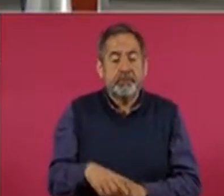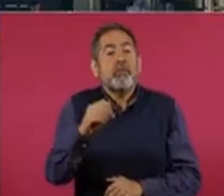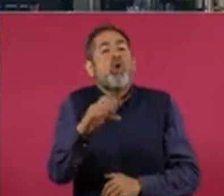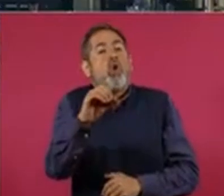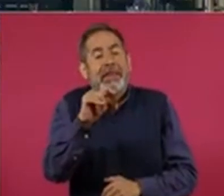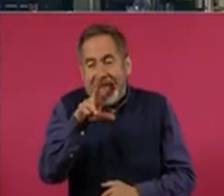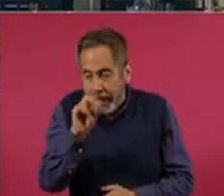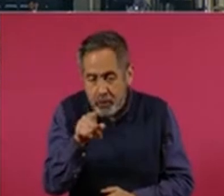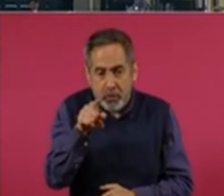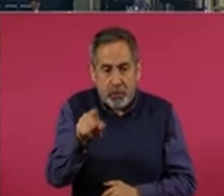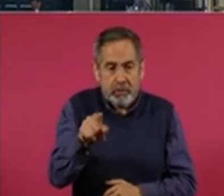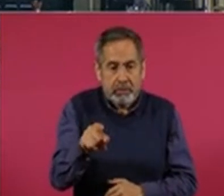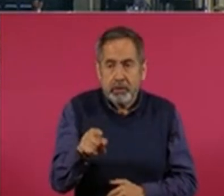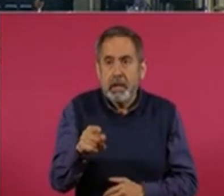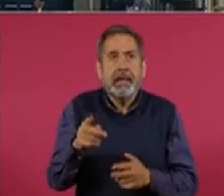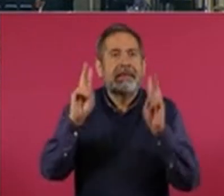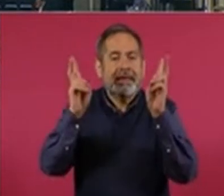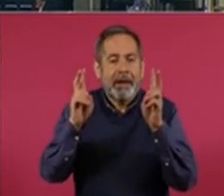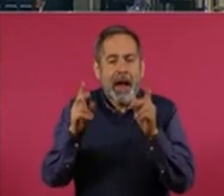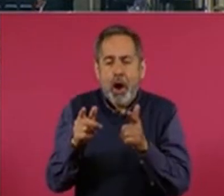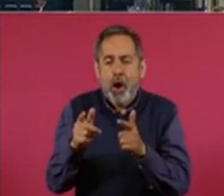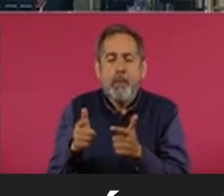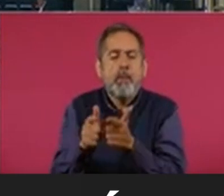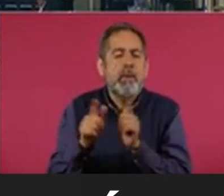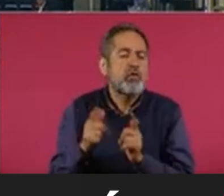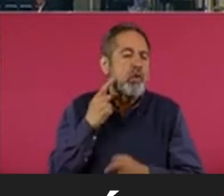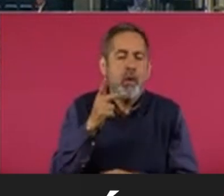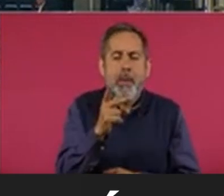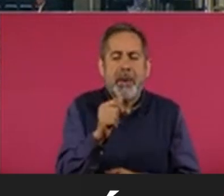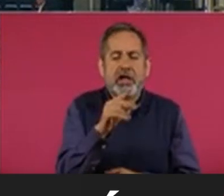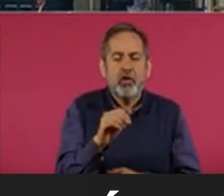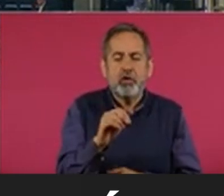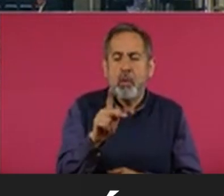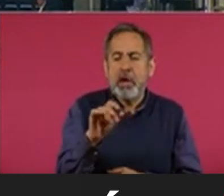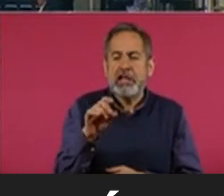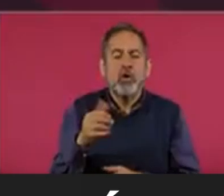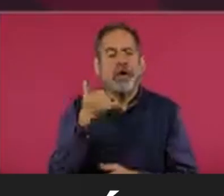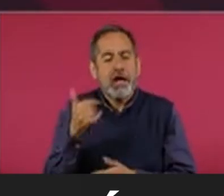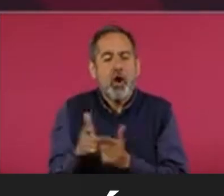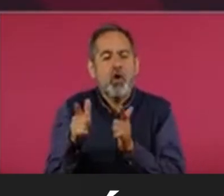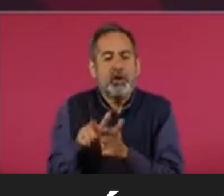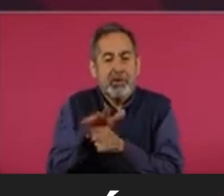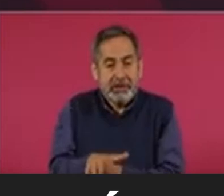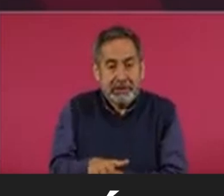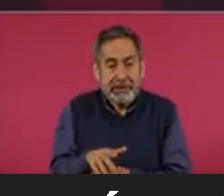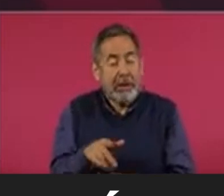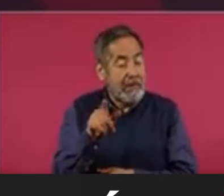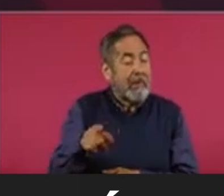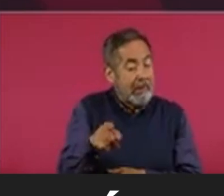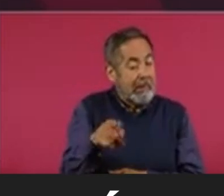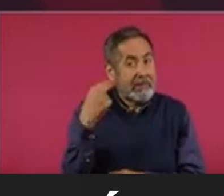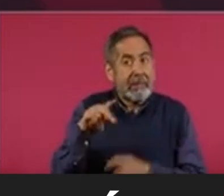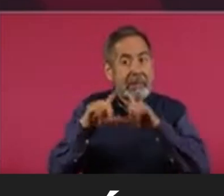Octavio, partidos políticos estaba, y grupos de presión, partidos políticos.